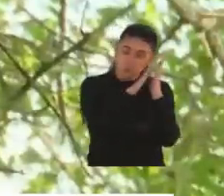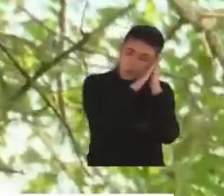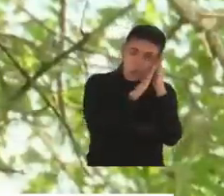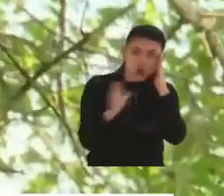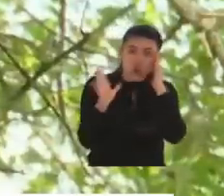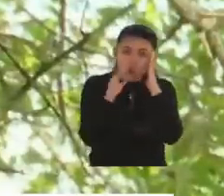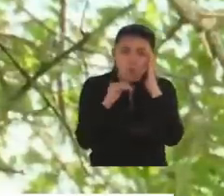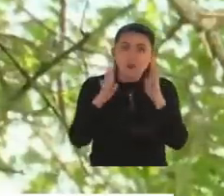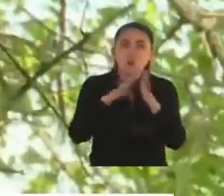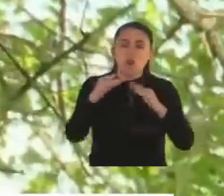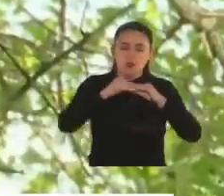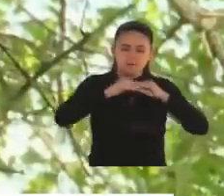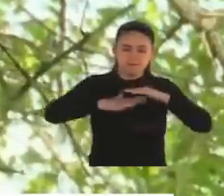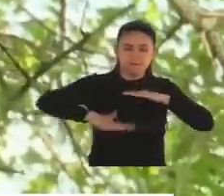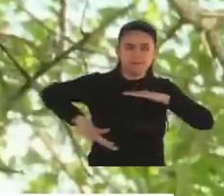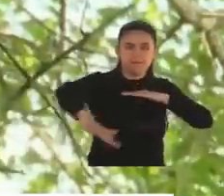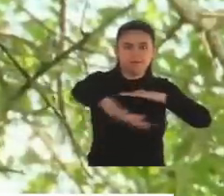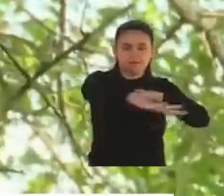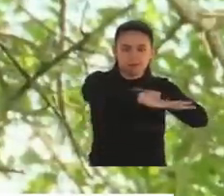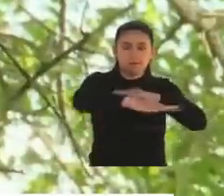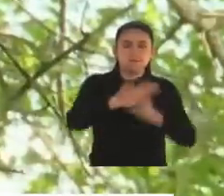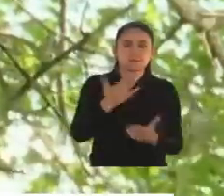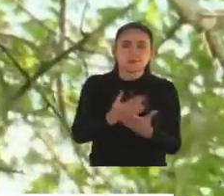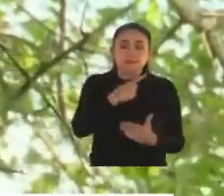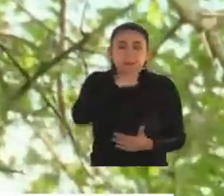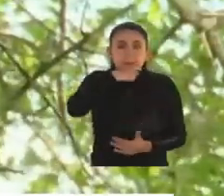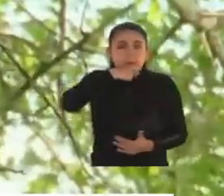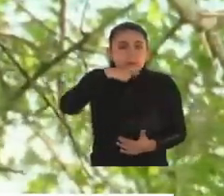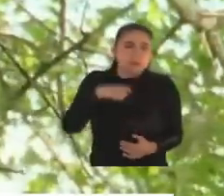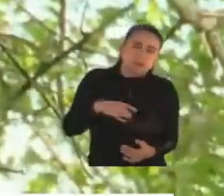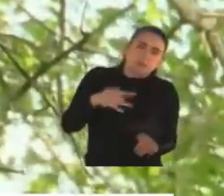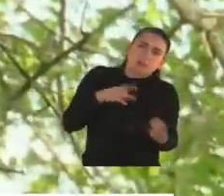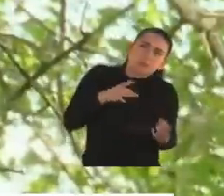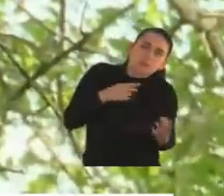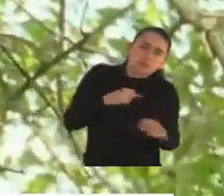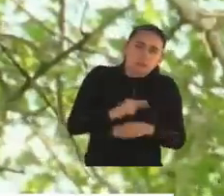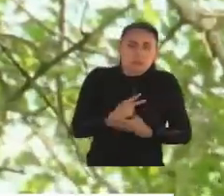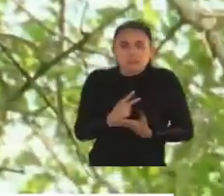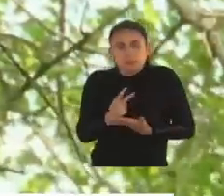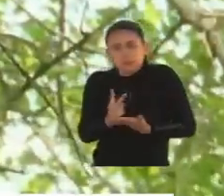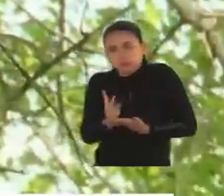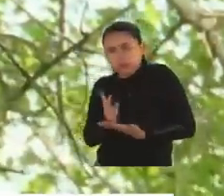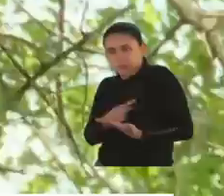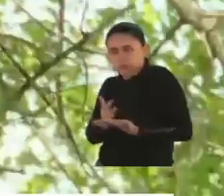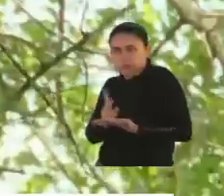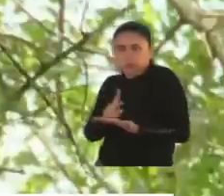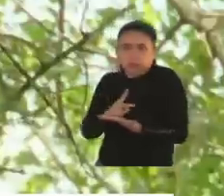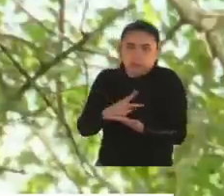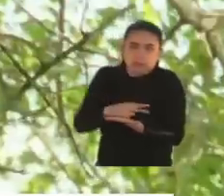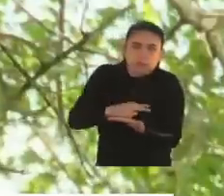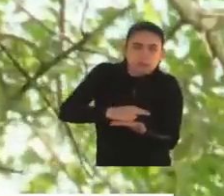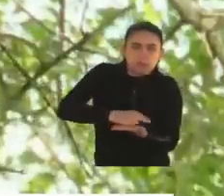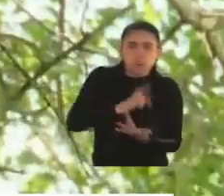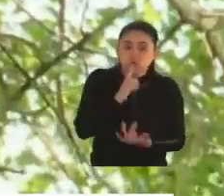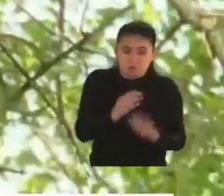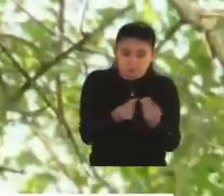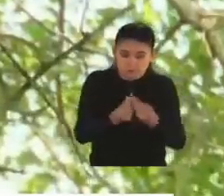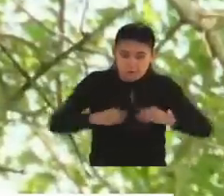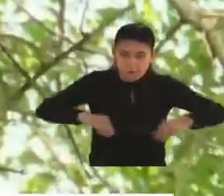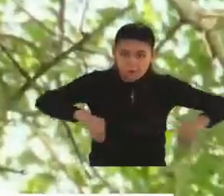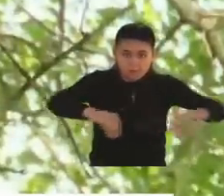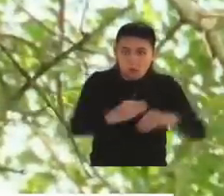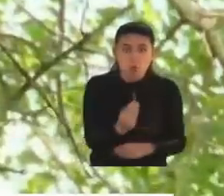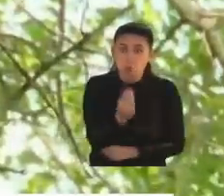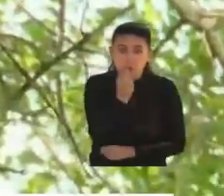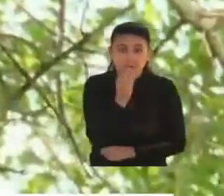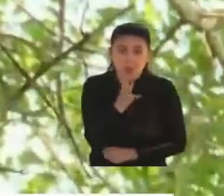dormir en la playa se pone dura después de un tiempo de estar acostado, no es como que la arenita se te acomoda y se moldee, no tienes